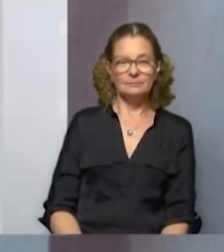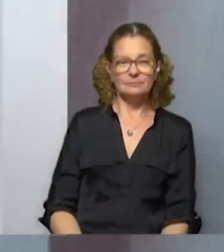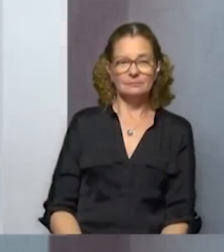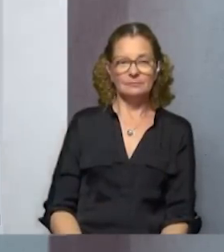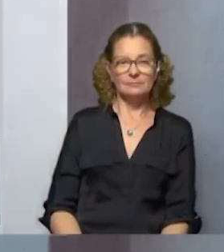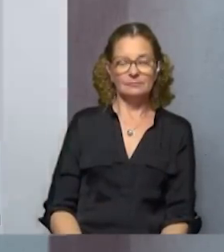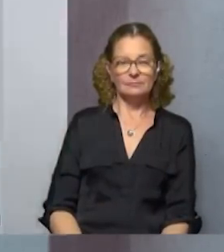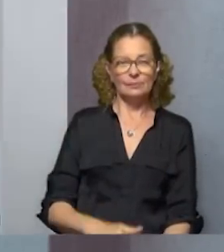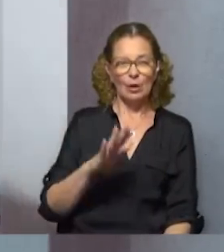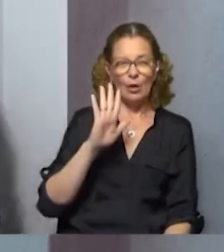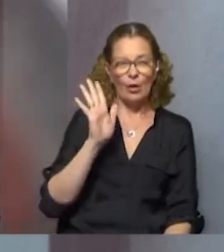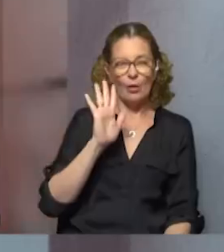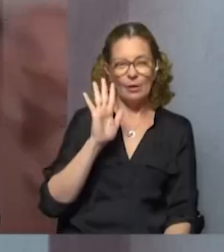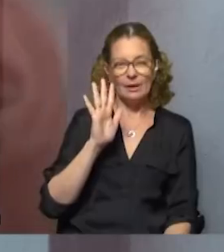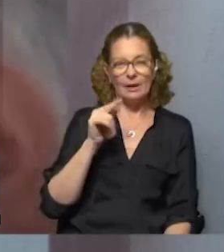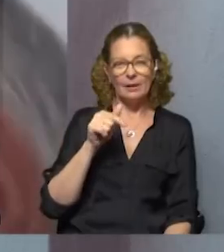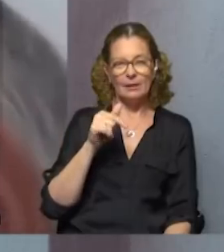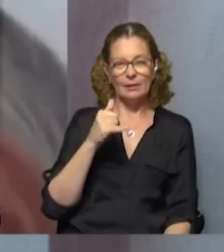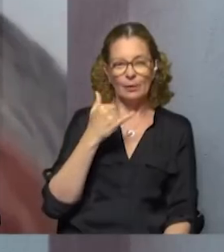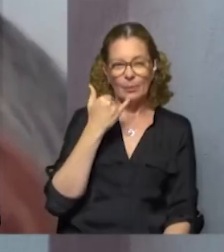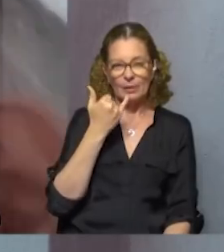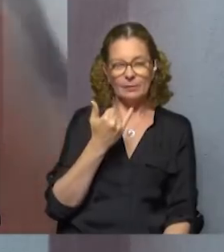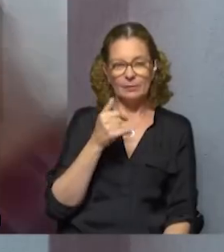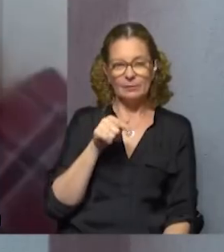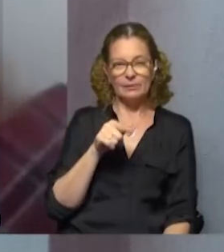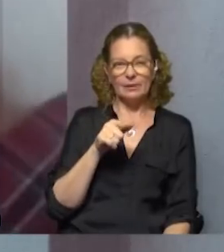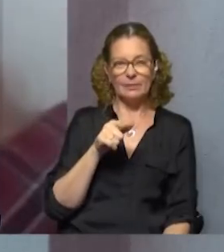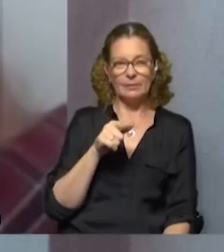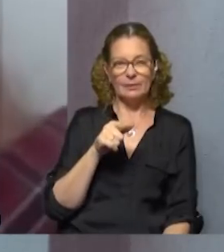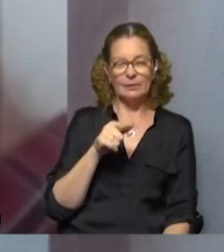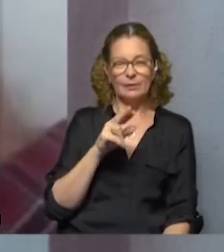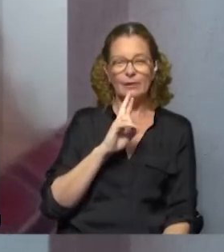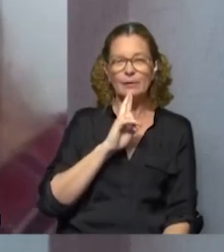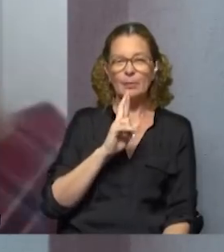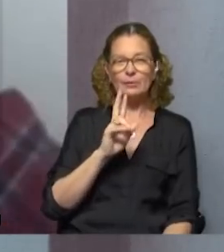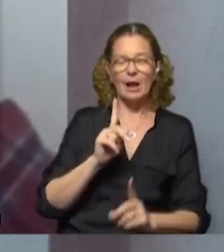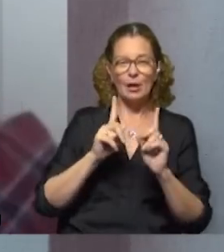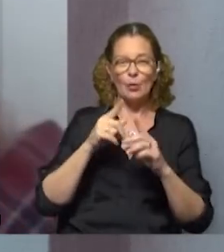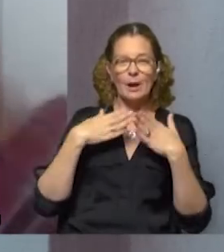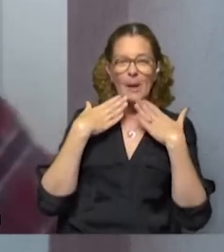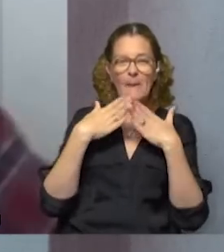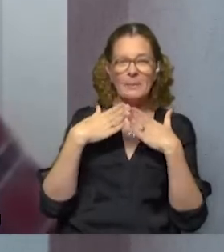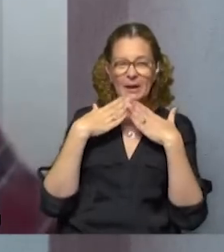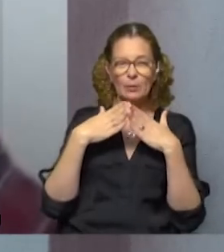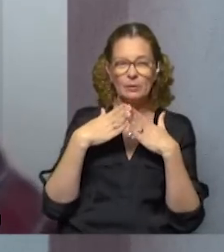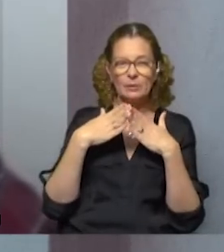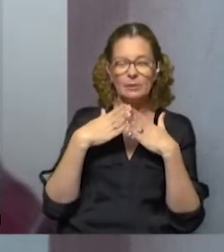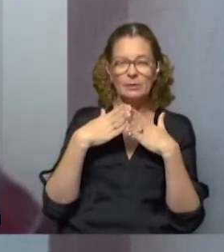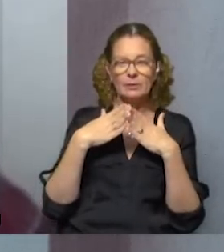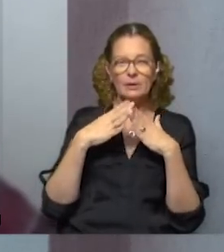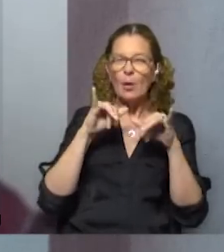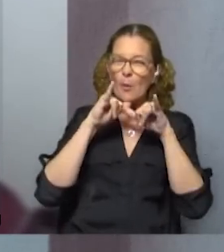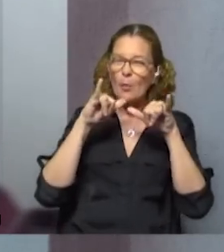Hola hola qué tal usted no contestaría unas preguntas que es una